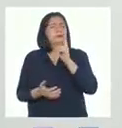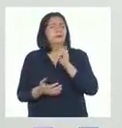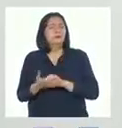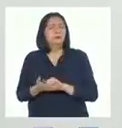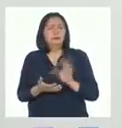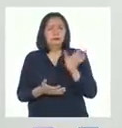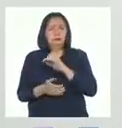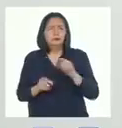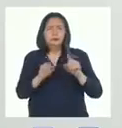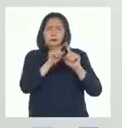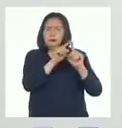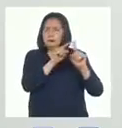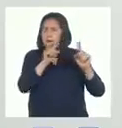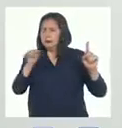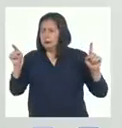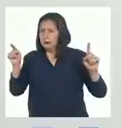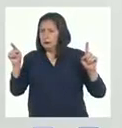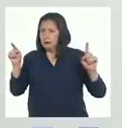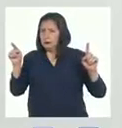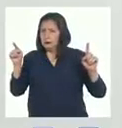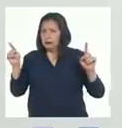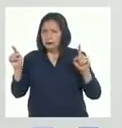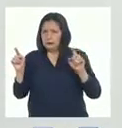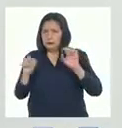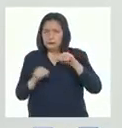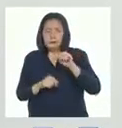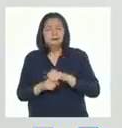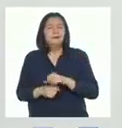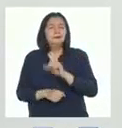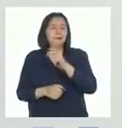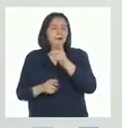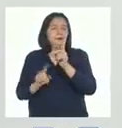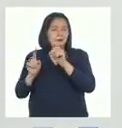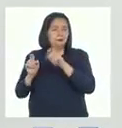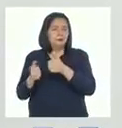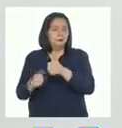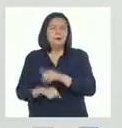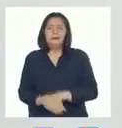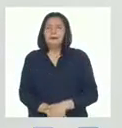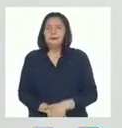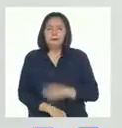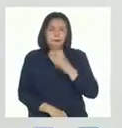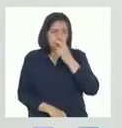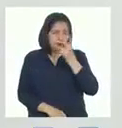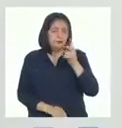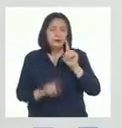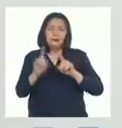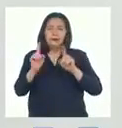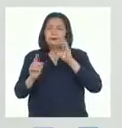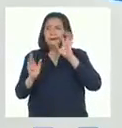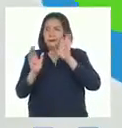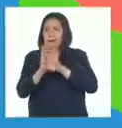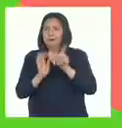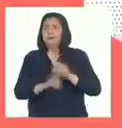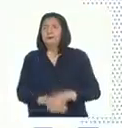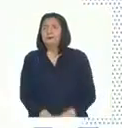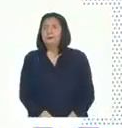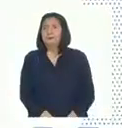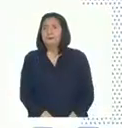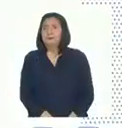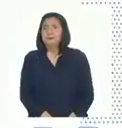ahora, ¿todas las líneas de tiempo son horizontales? ¡Qué buena pregunta, Patricia! Veamos algunos